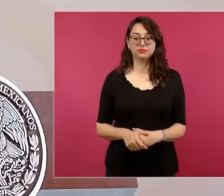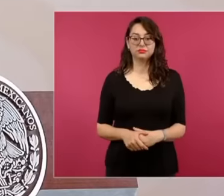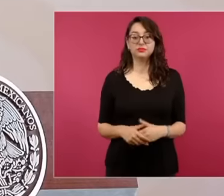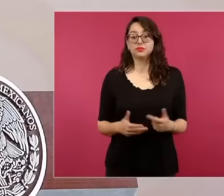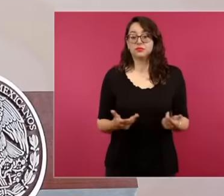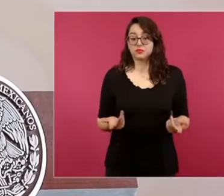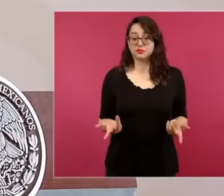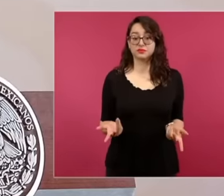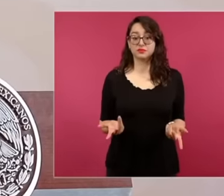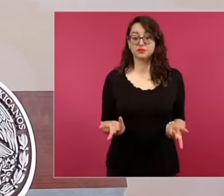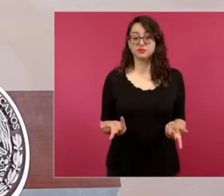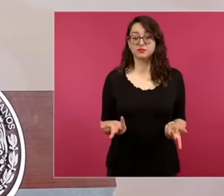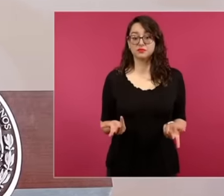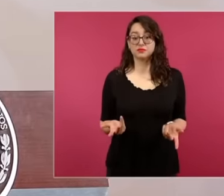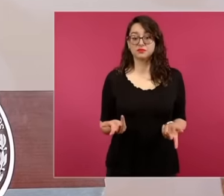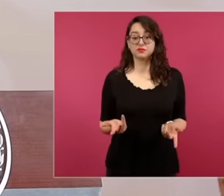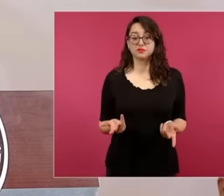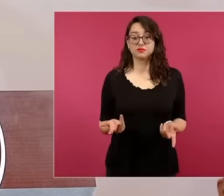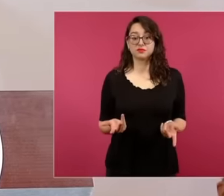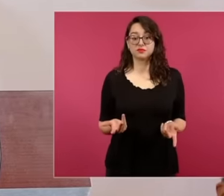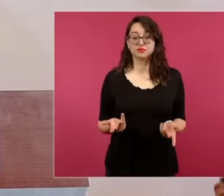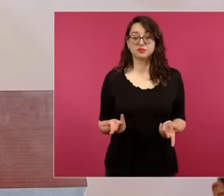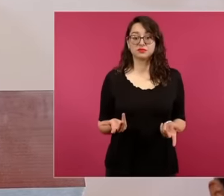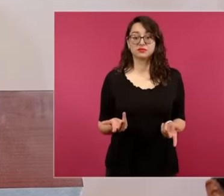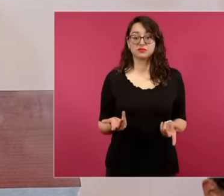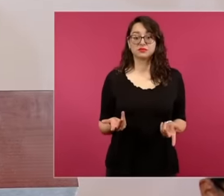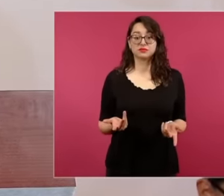Entonces, todo eso